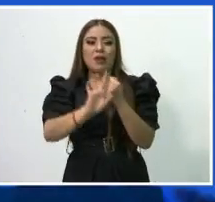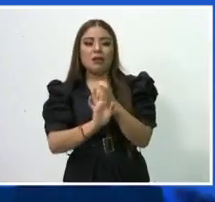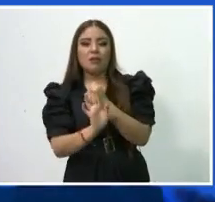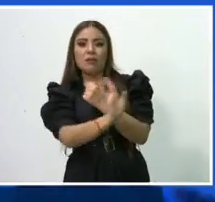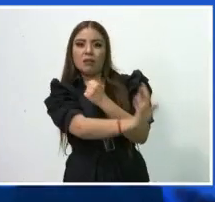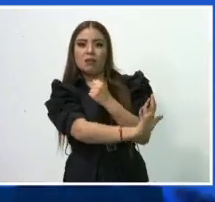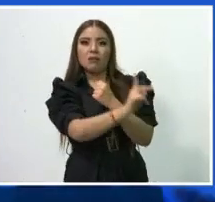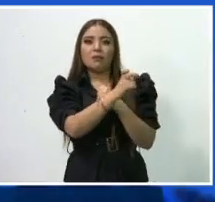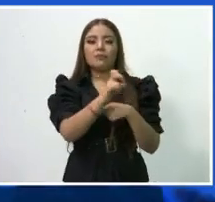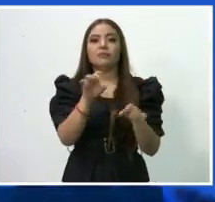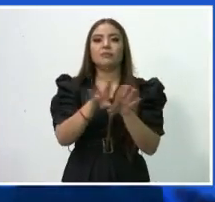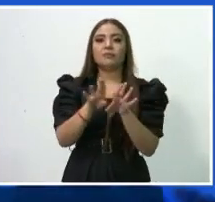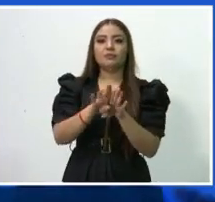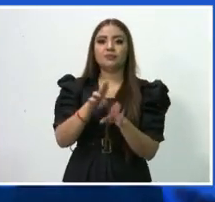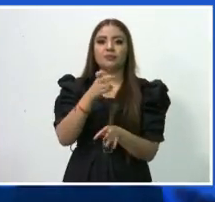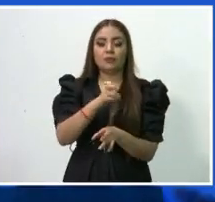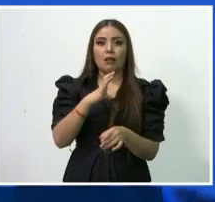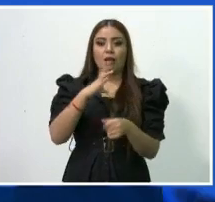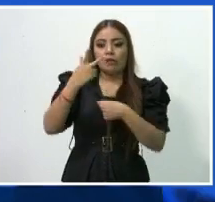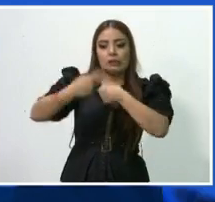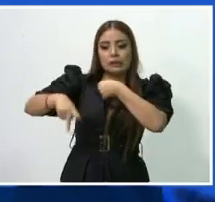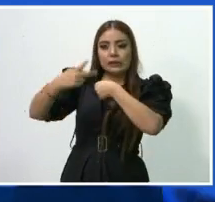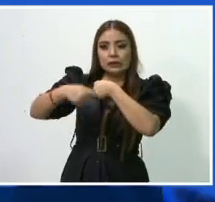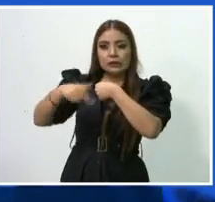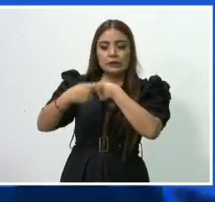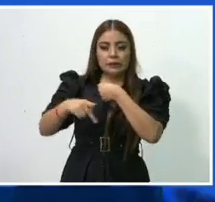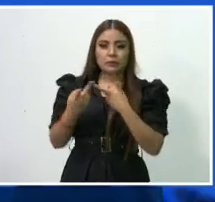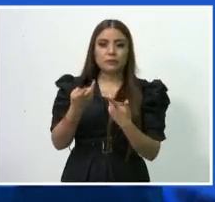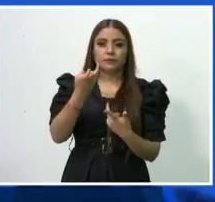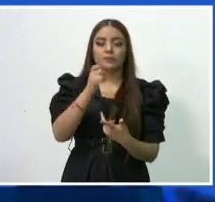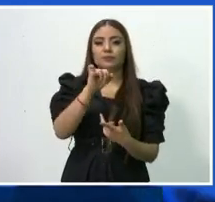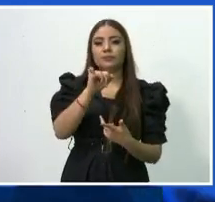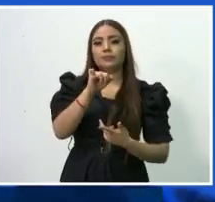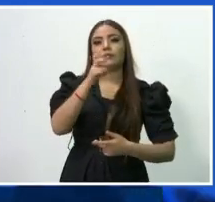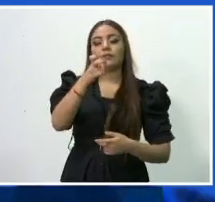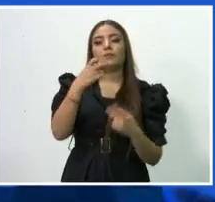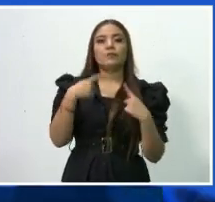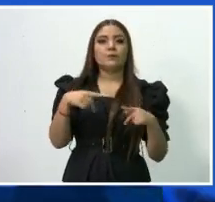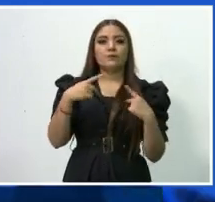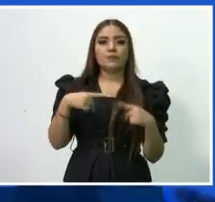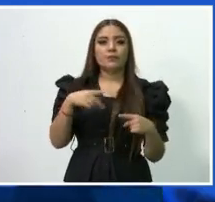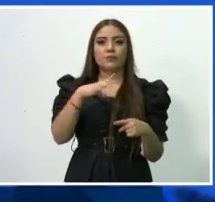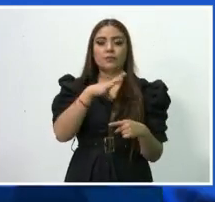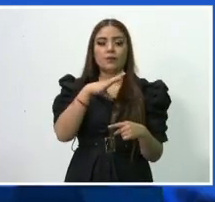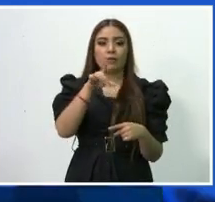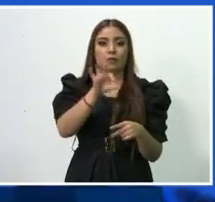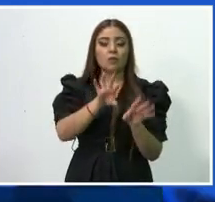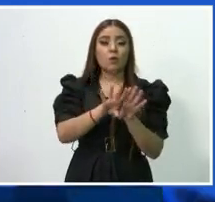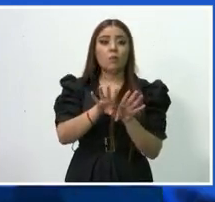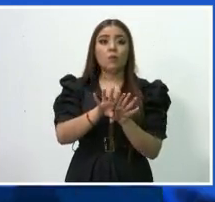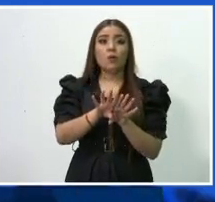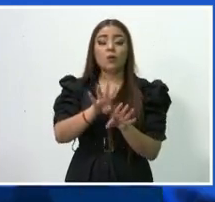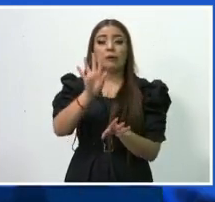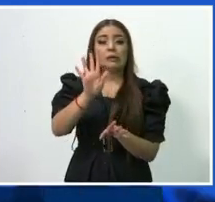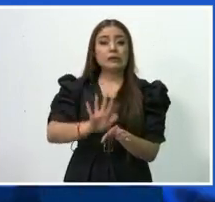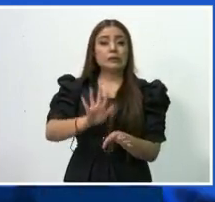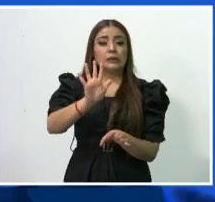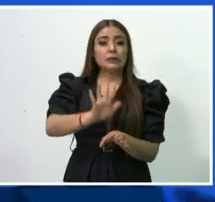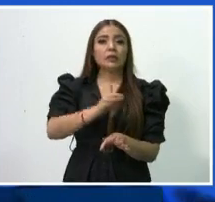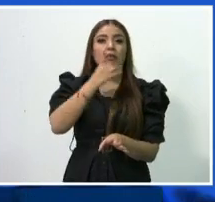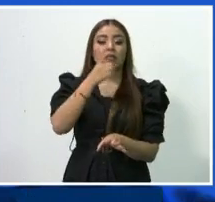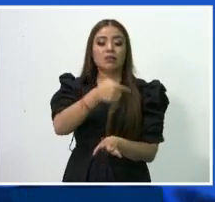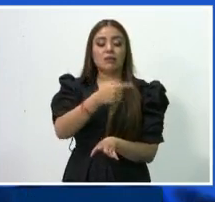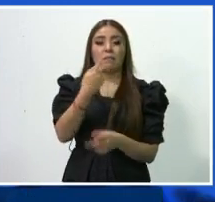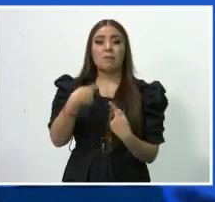se genere una situación de mayor peligro de riesgo Ángel ya que la persona había sido reportada como pues